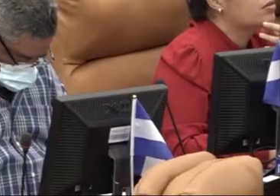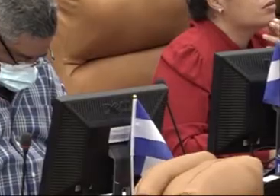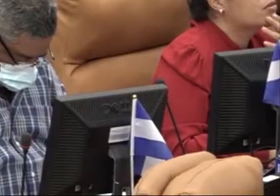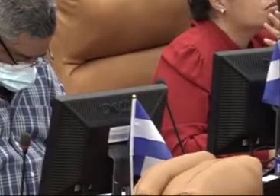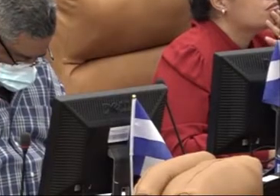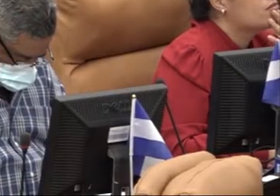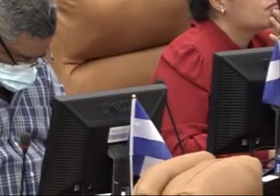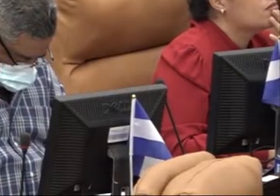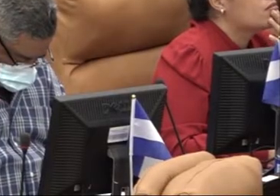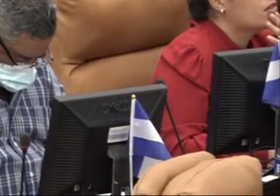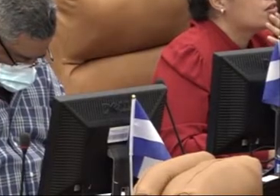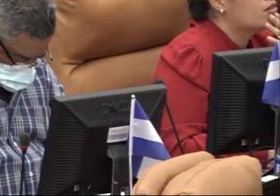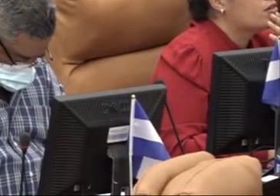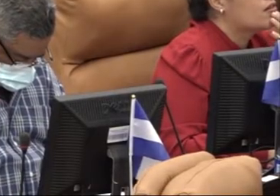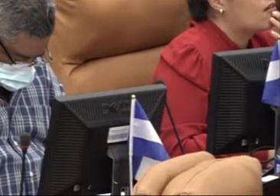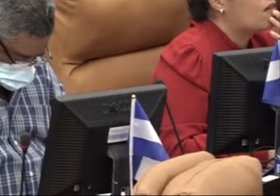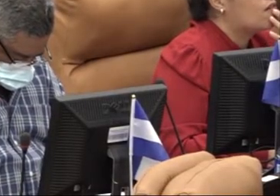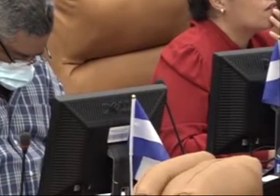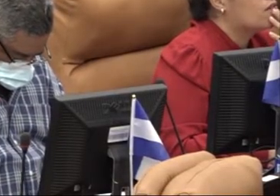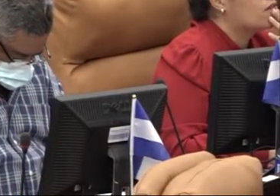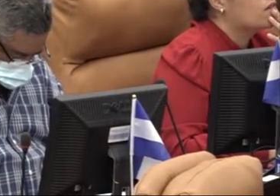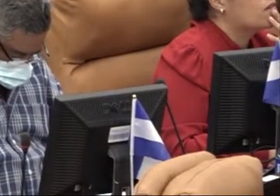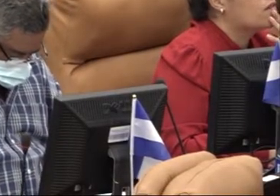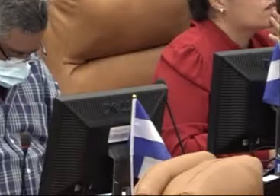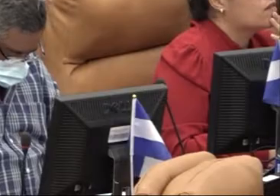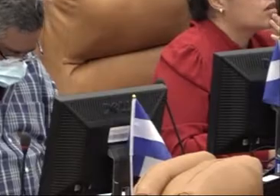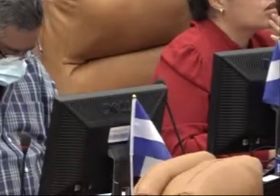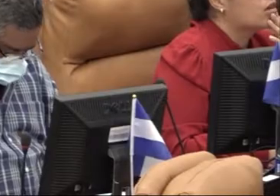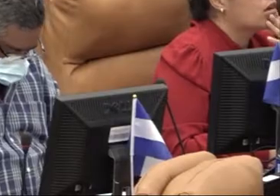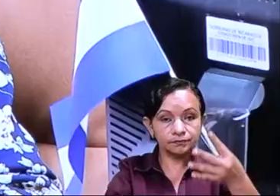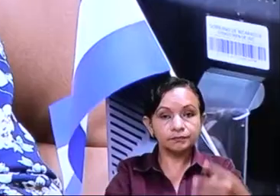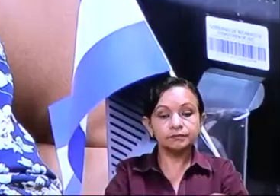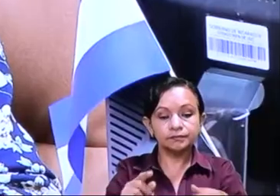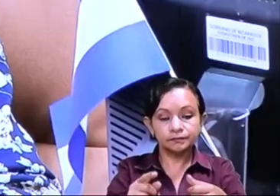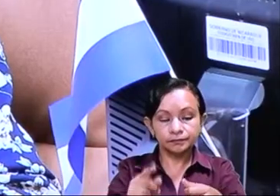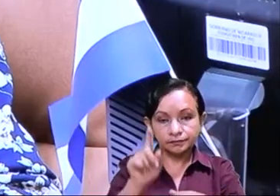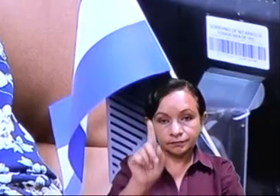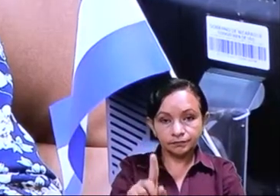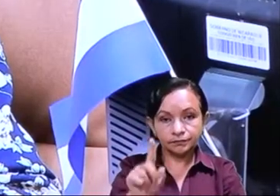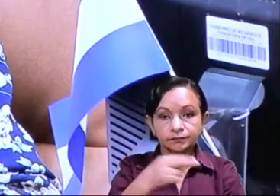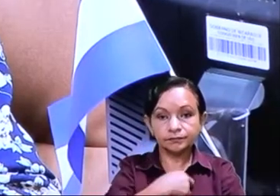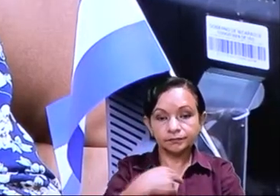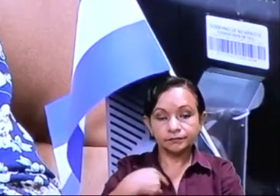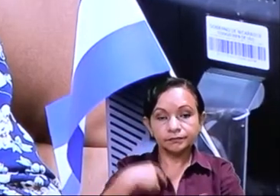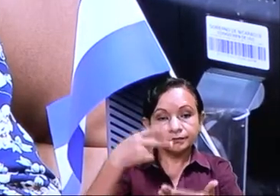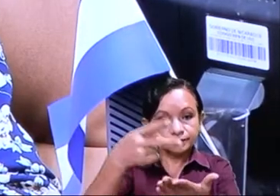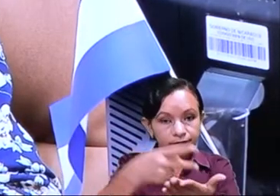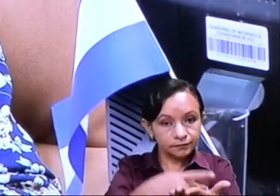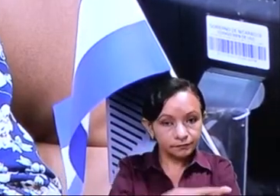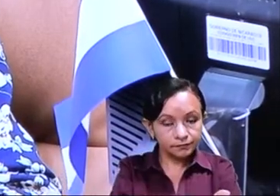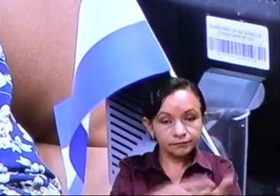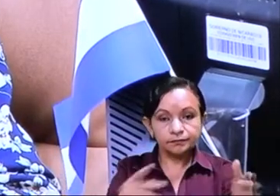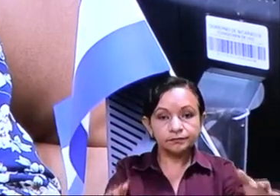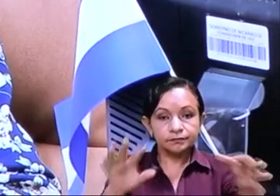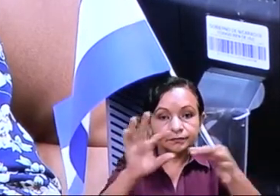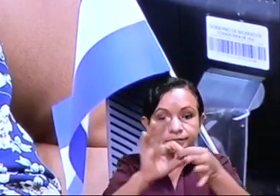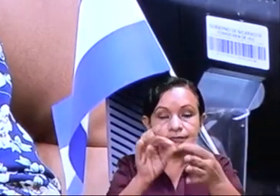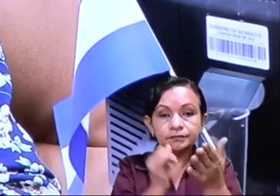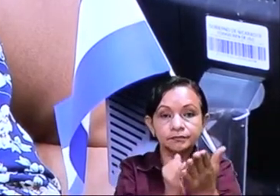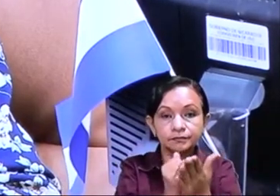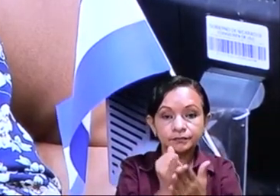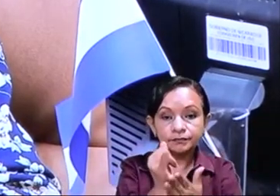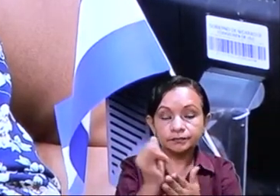de conocimiento en nanotecnología y biotecnología, entre otros. Realización de proyectos conjuntos de